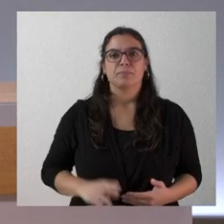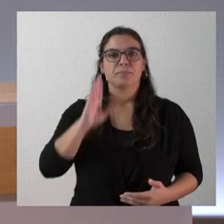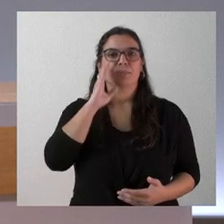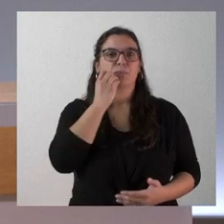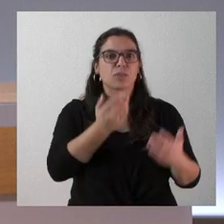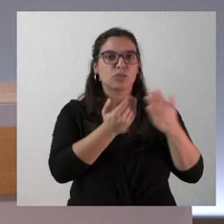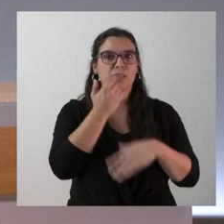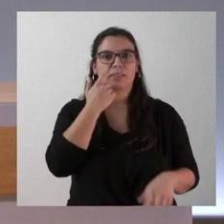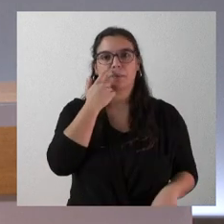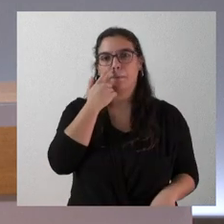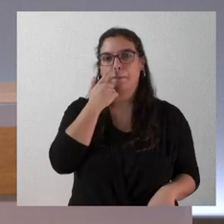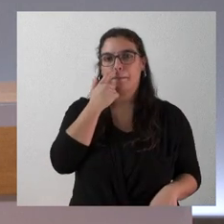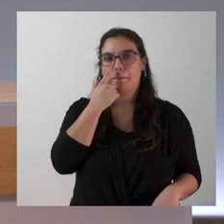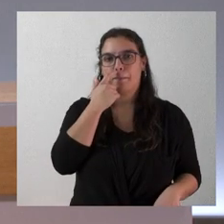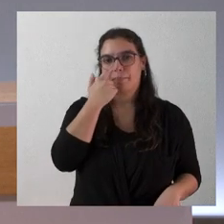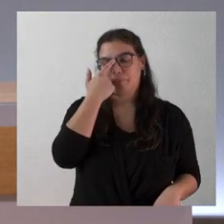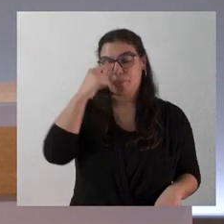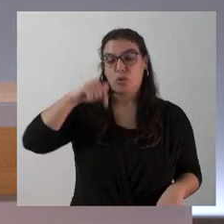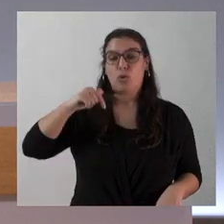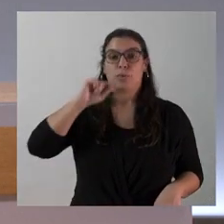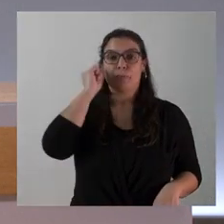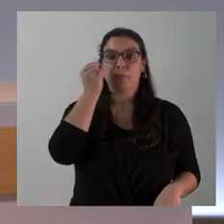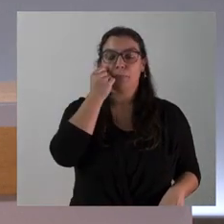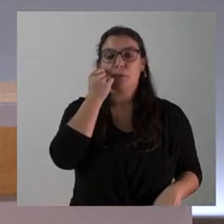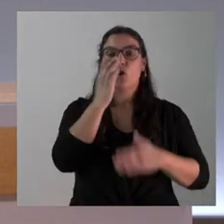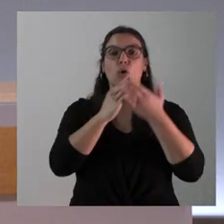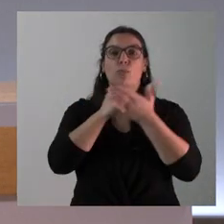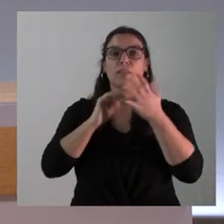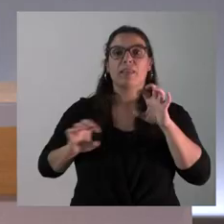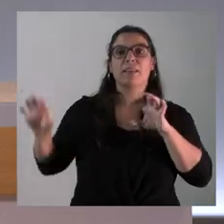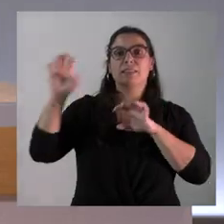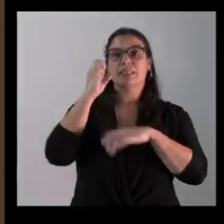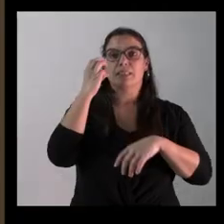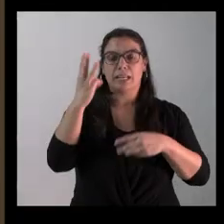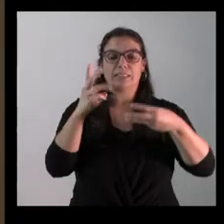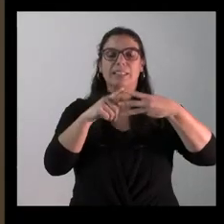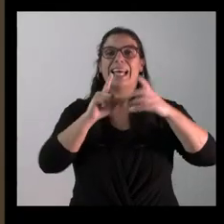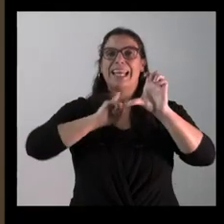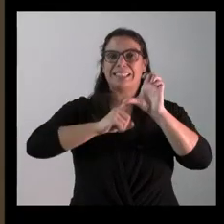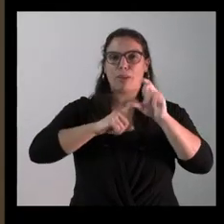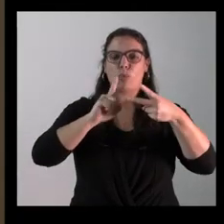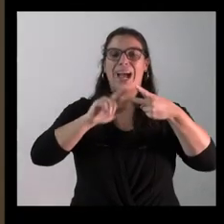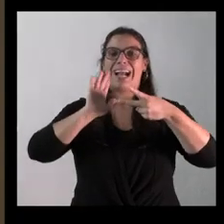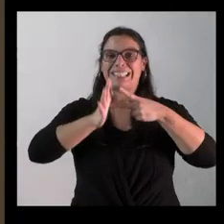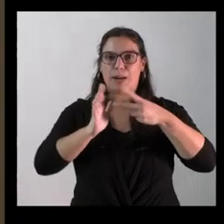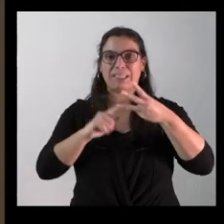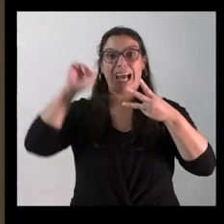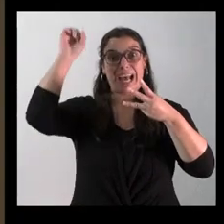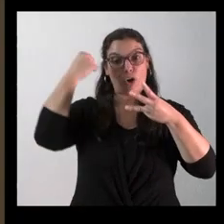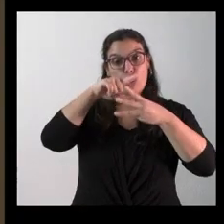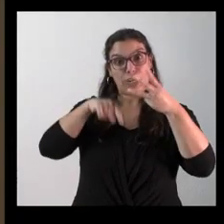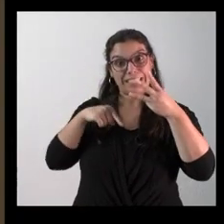hoy Buenos días autónomas que son extremadura Castilla la Mancha y Aragón que estarían